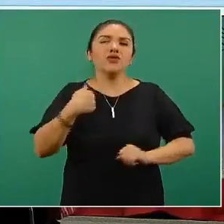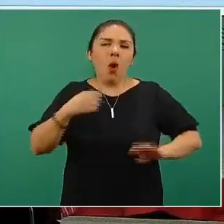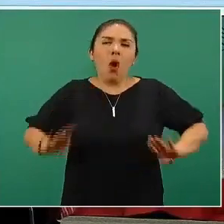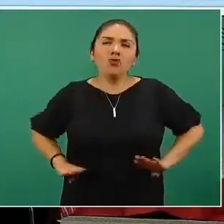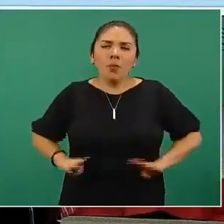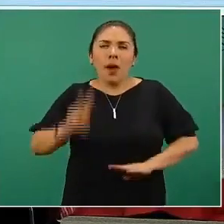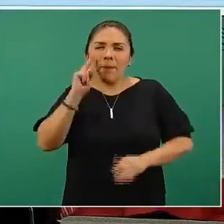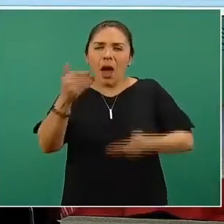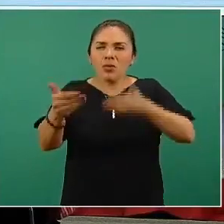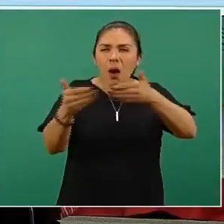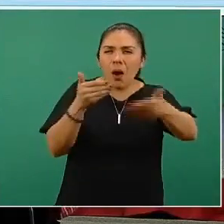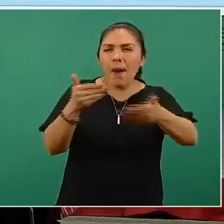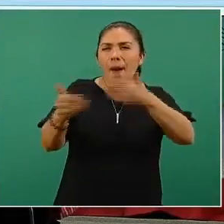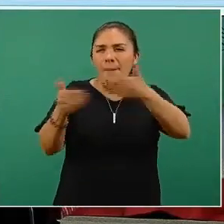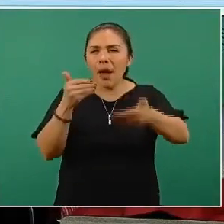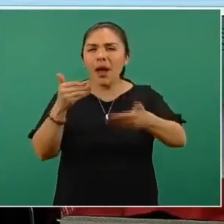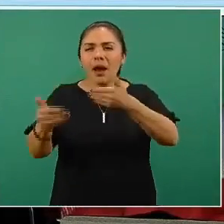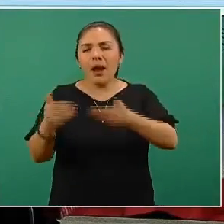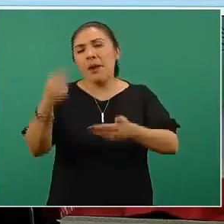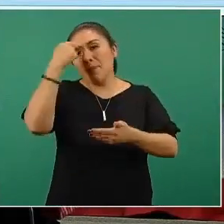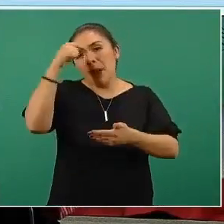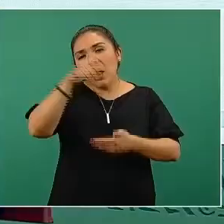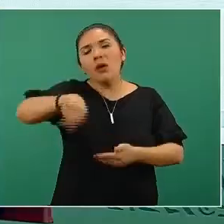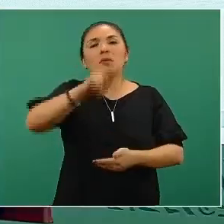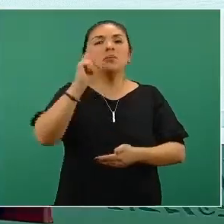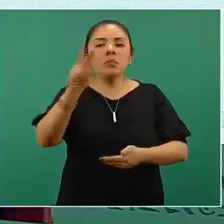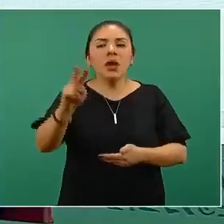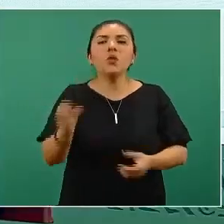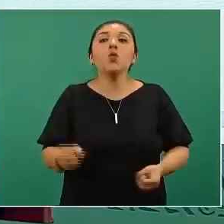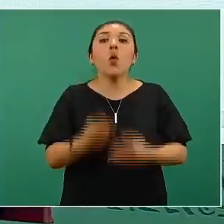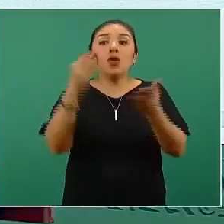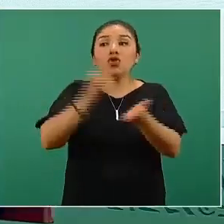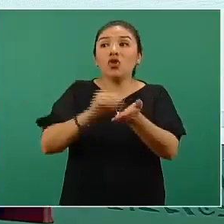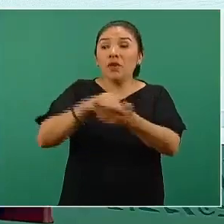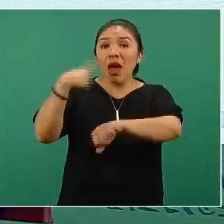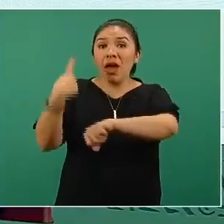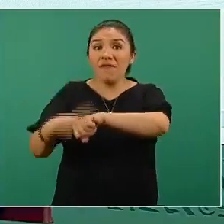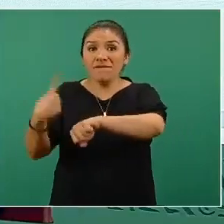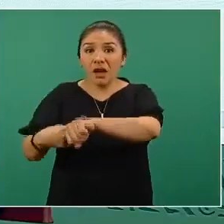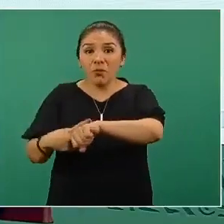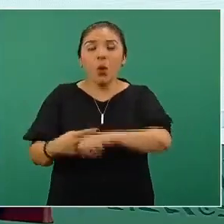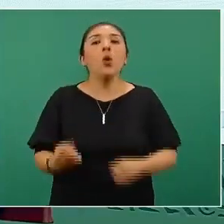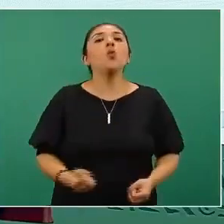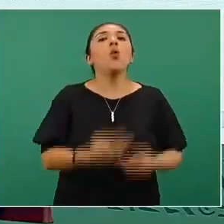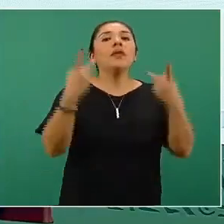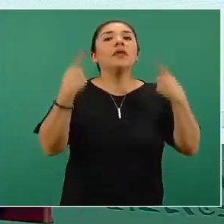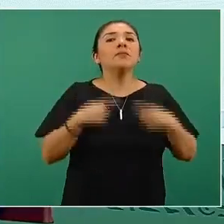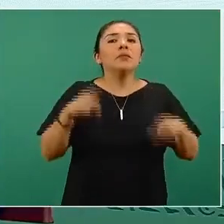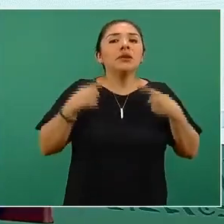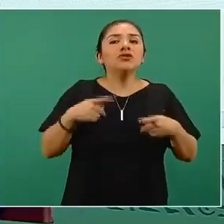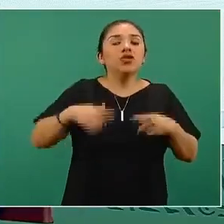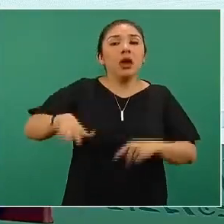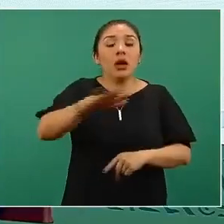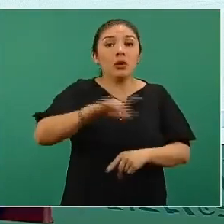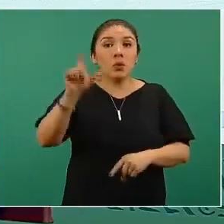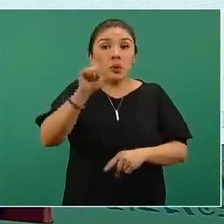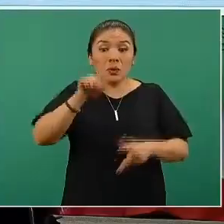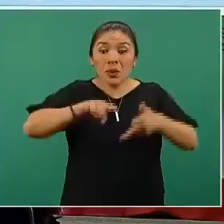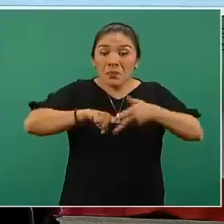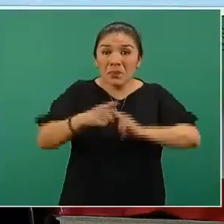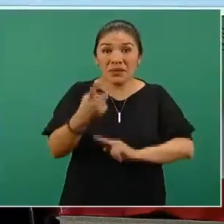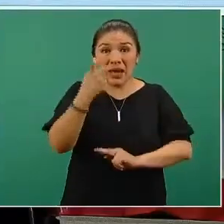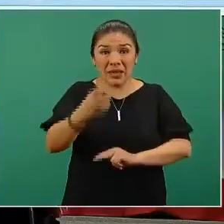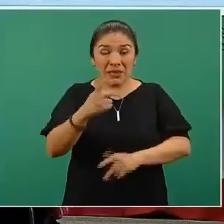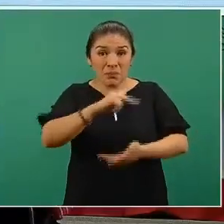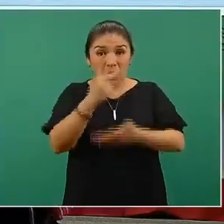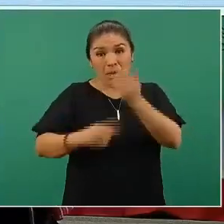comparación solamente para ir comparando el número de casos activos con el número de personas que desde que iniciamos con el